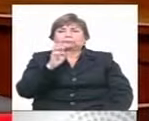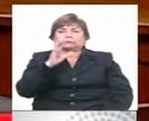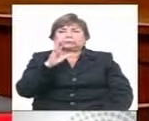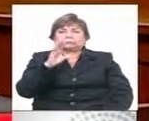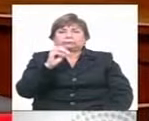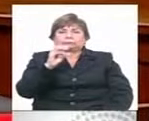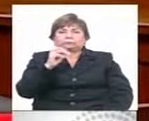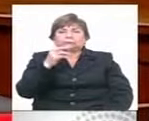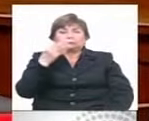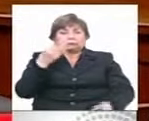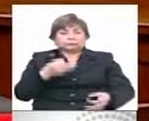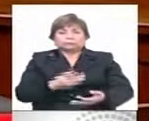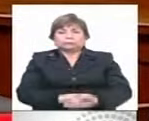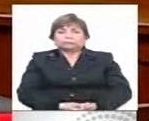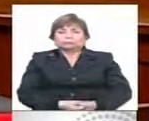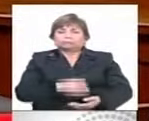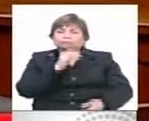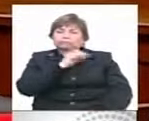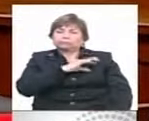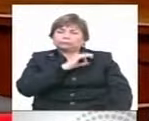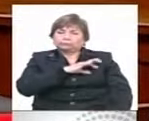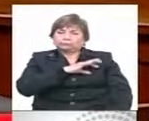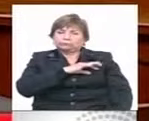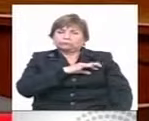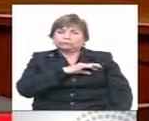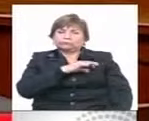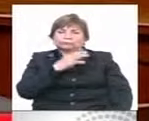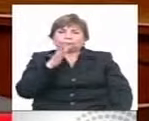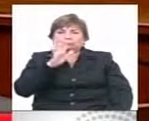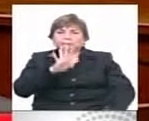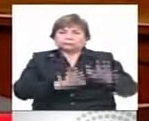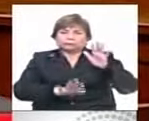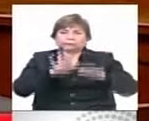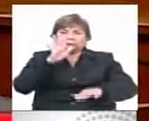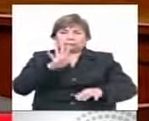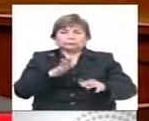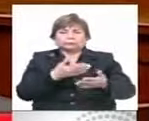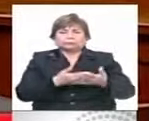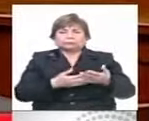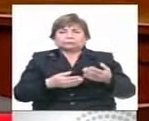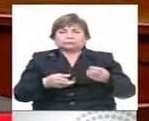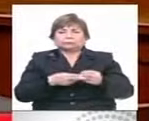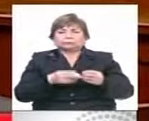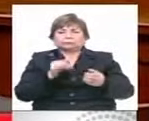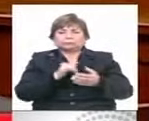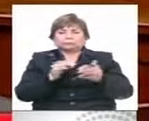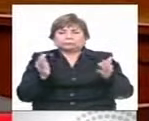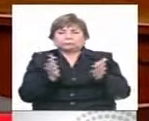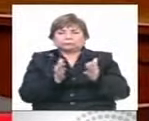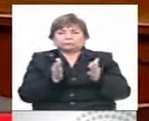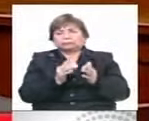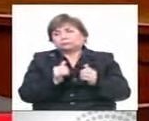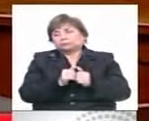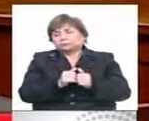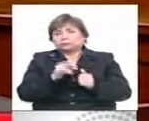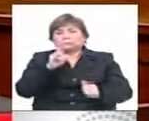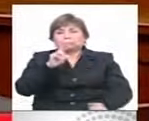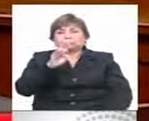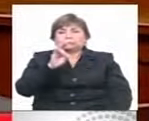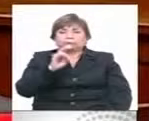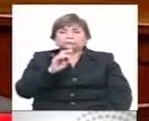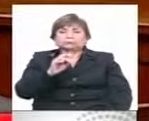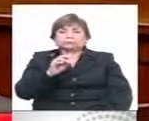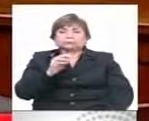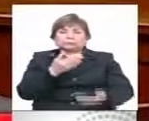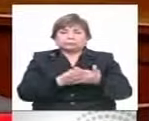unidades productivas, beneficiando a más de 15.000 acuicultores y reduciendo a 27% la brecha